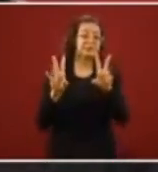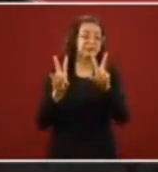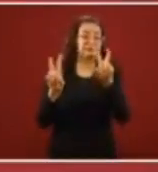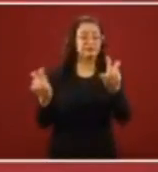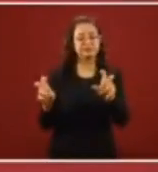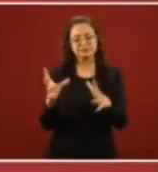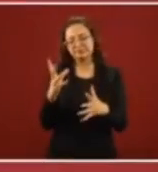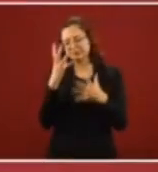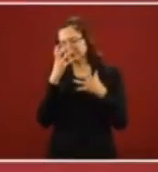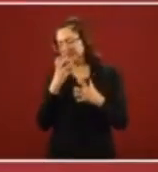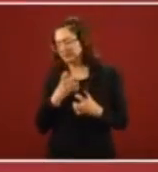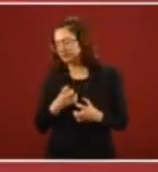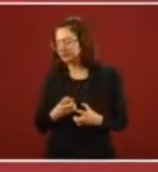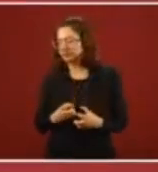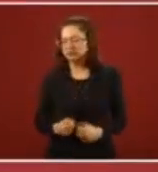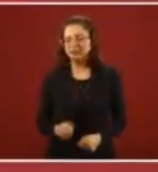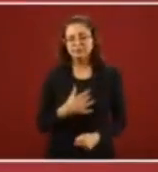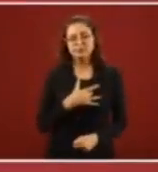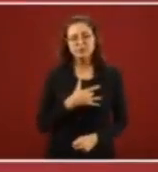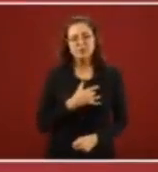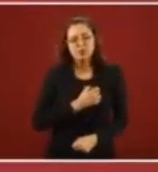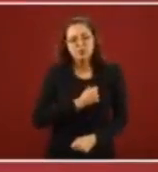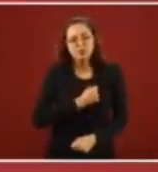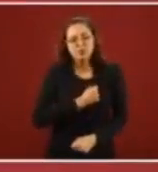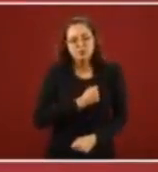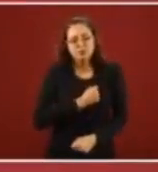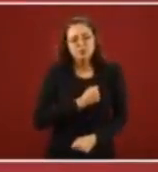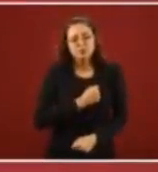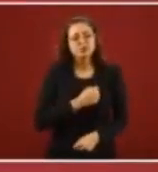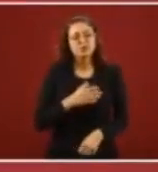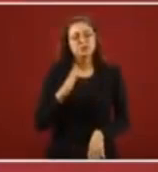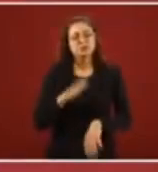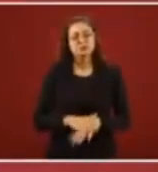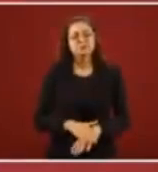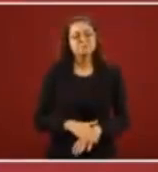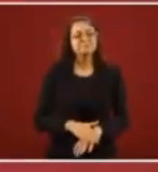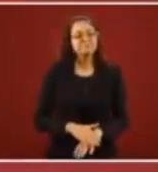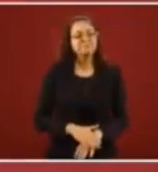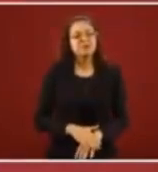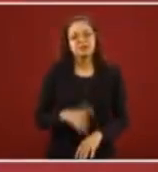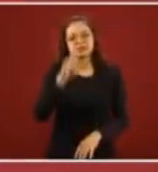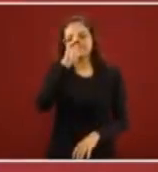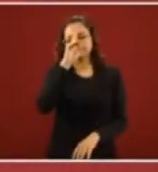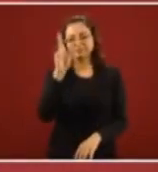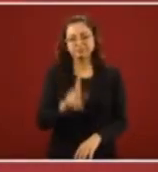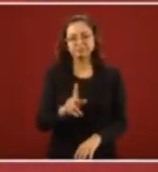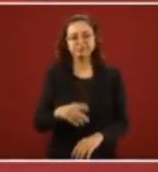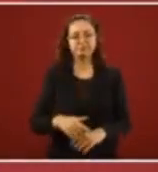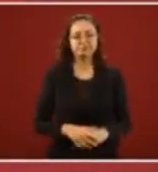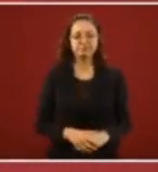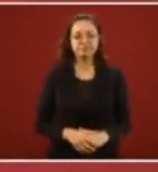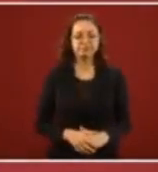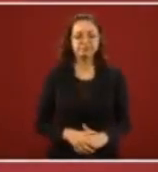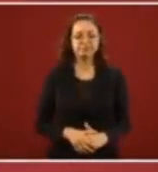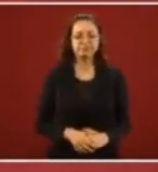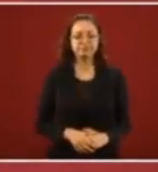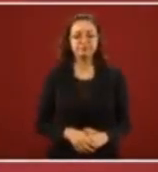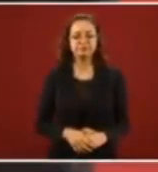lo más triste que hemos